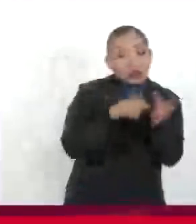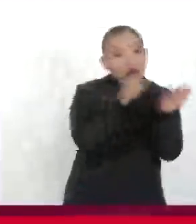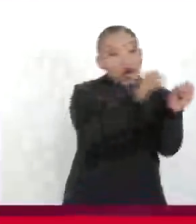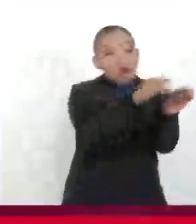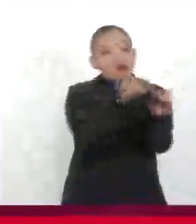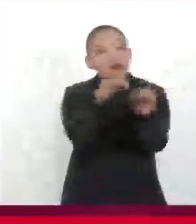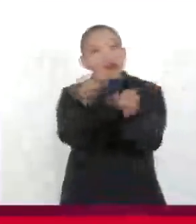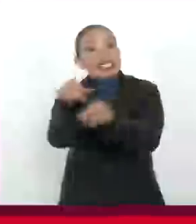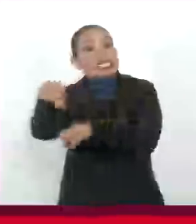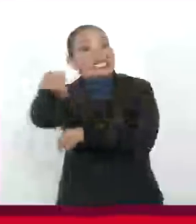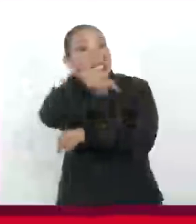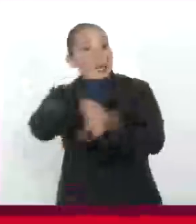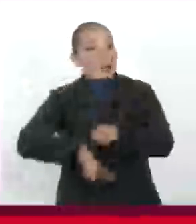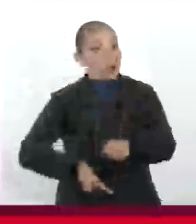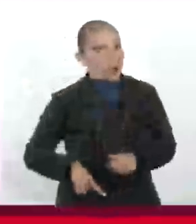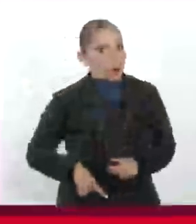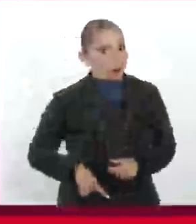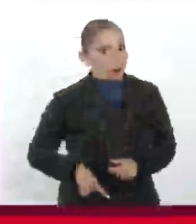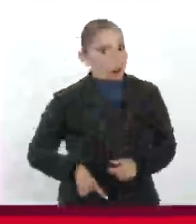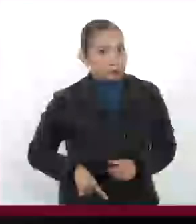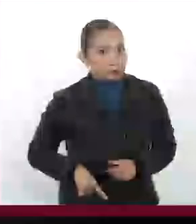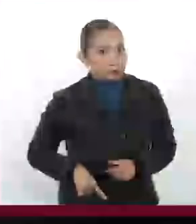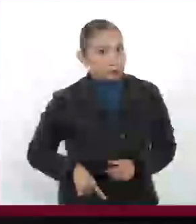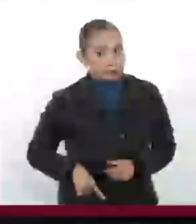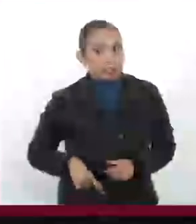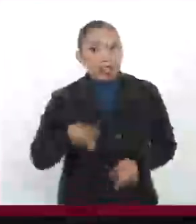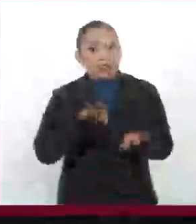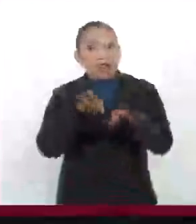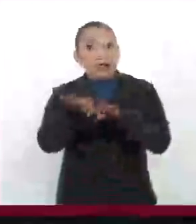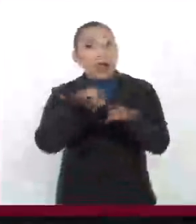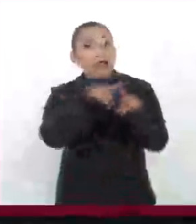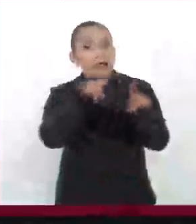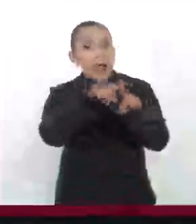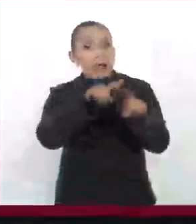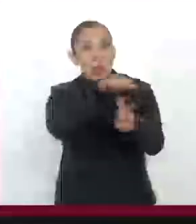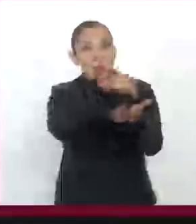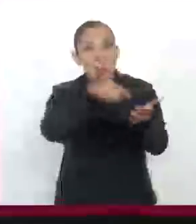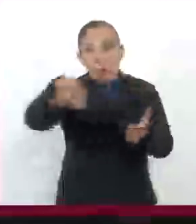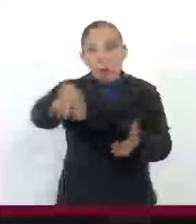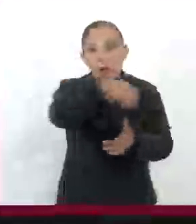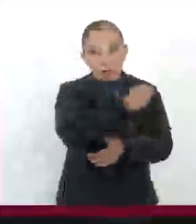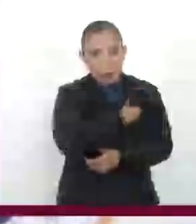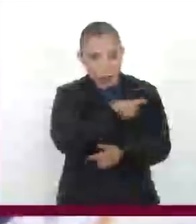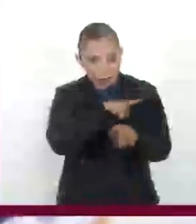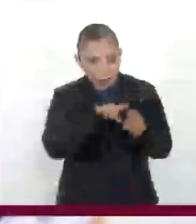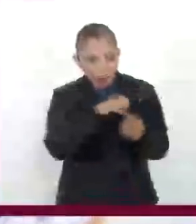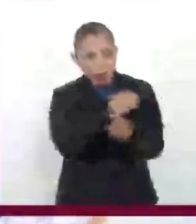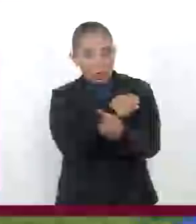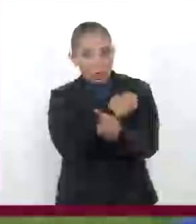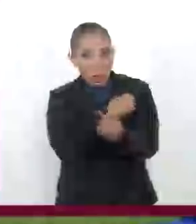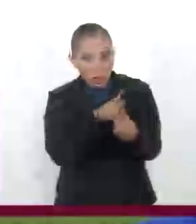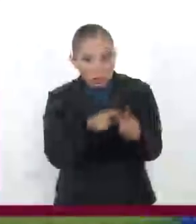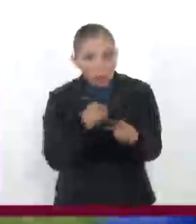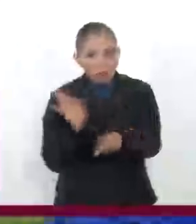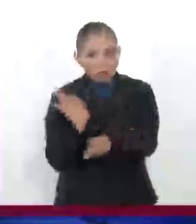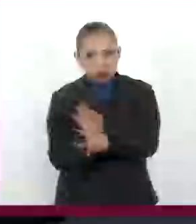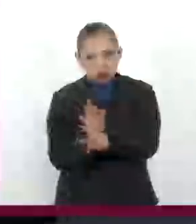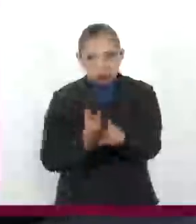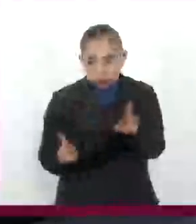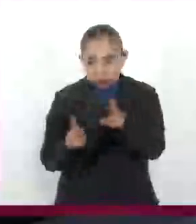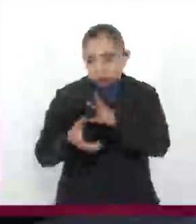en instituciones y dependencias del gobierno. Trabajan en diversas áreas: salud,